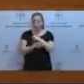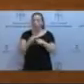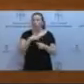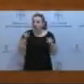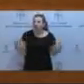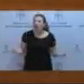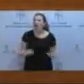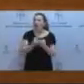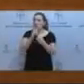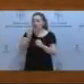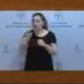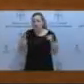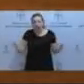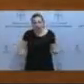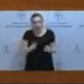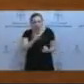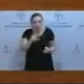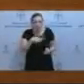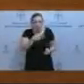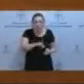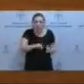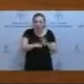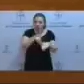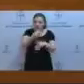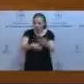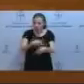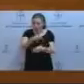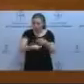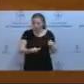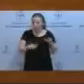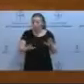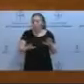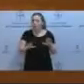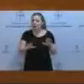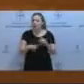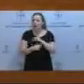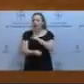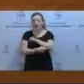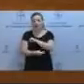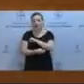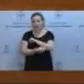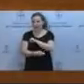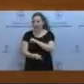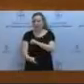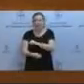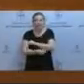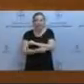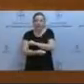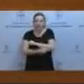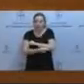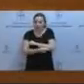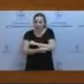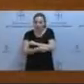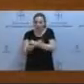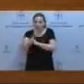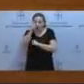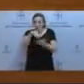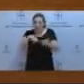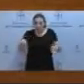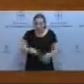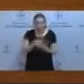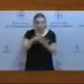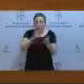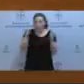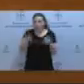acciones sueltas, deslavazadas, por supuesto que sí, las seguirá haciendo el consejero. Pero la estrategia está parada. Y la de 2016, sin duda. Y la